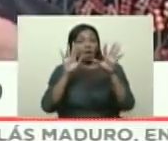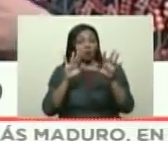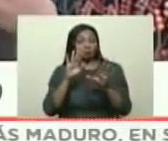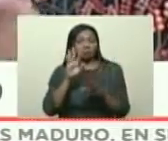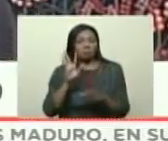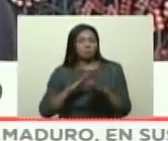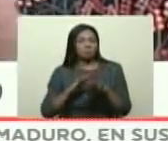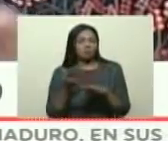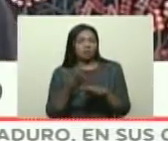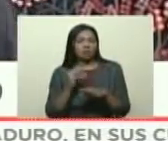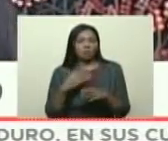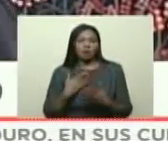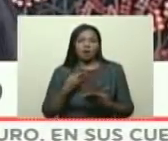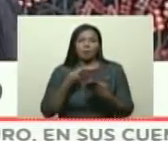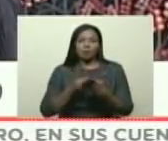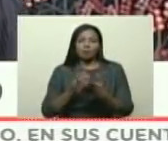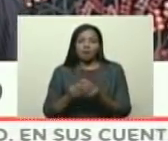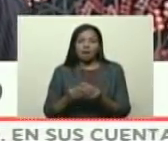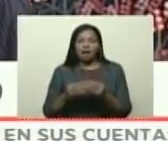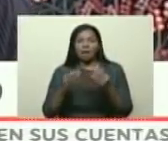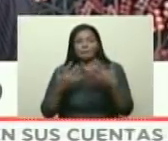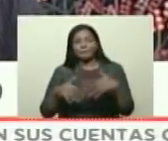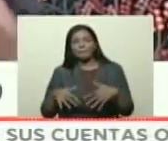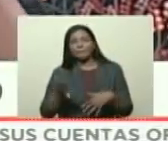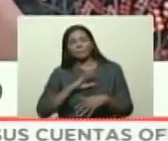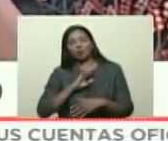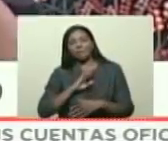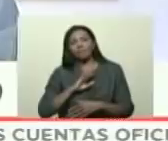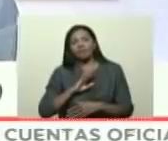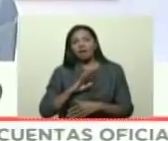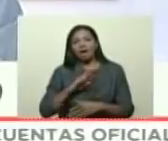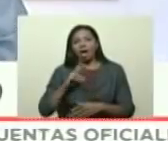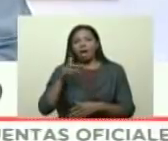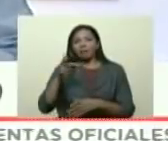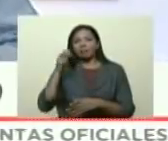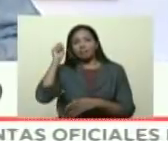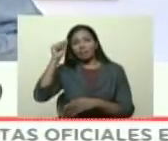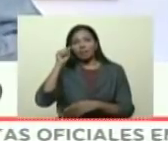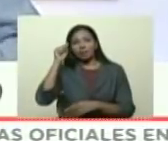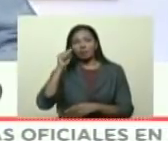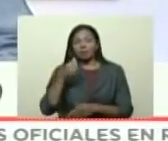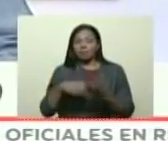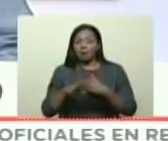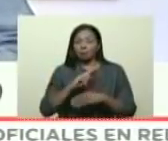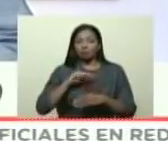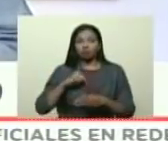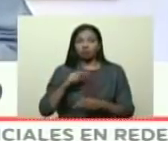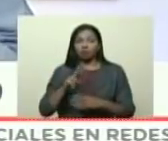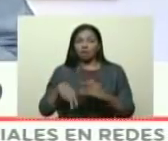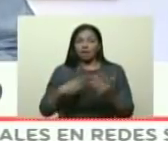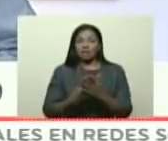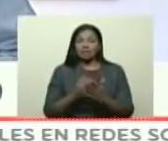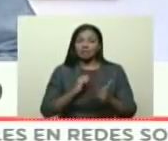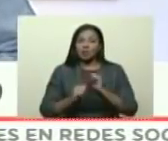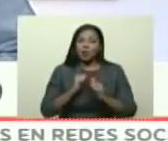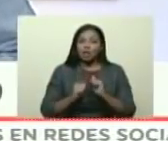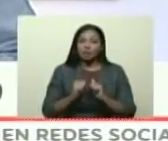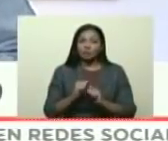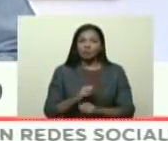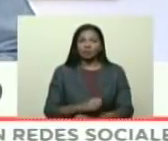no aportarlo a una industria cinematográfica? Así es, bueno, vamos entonces cayendo y corriendo.